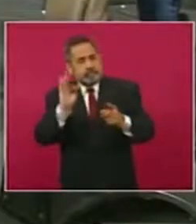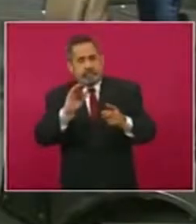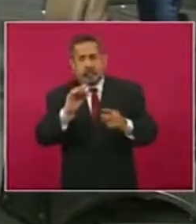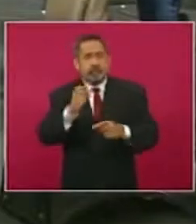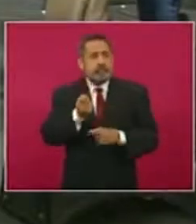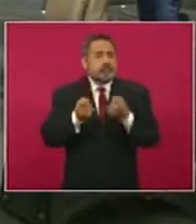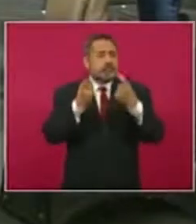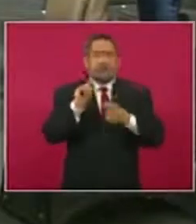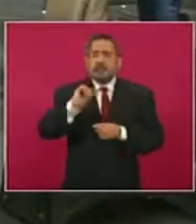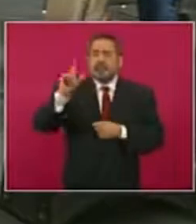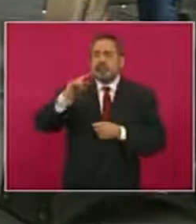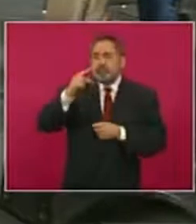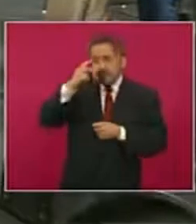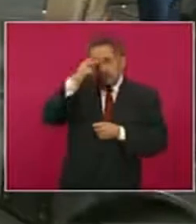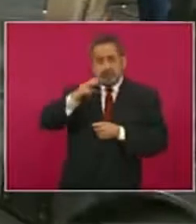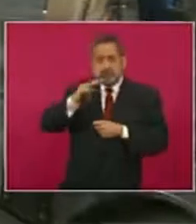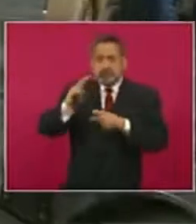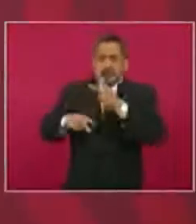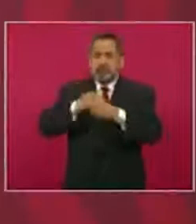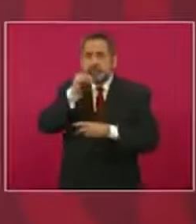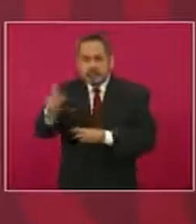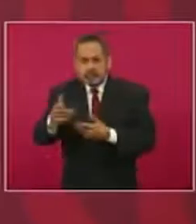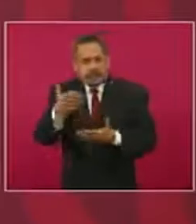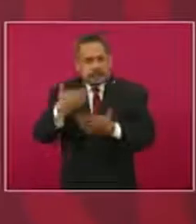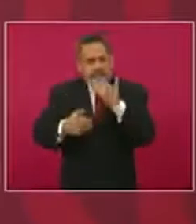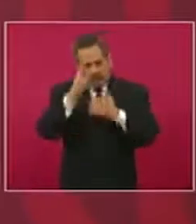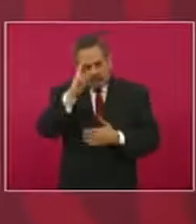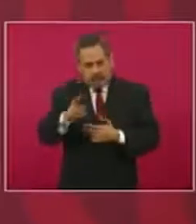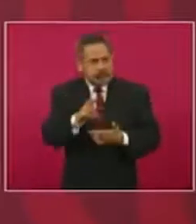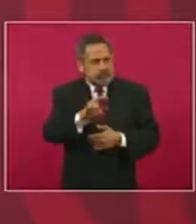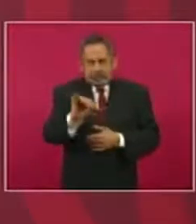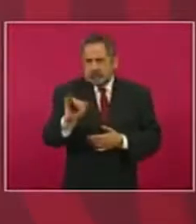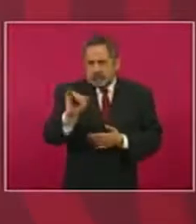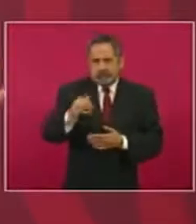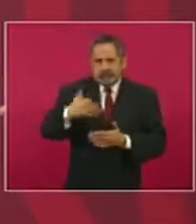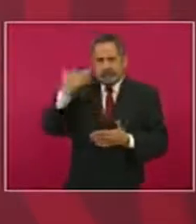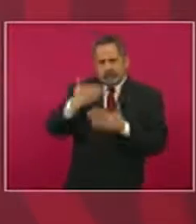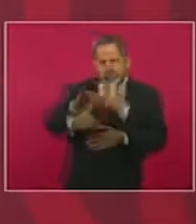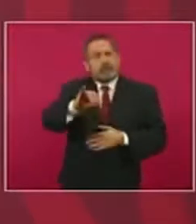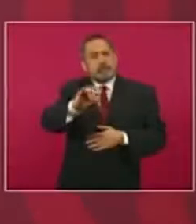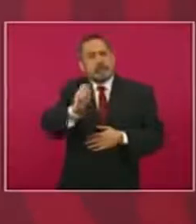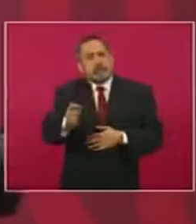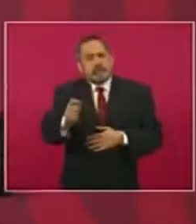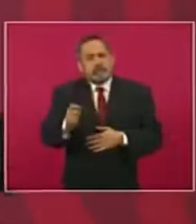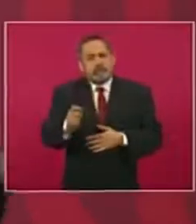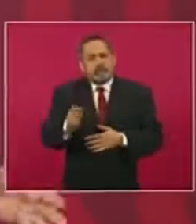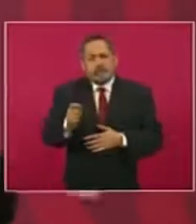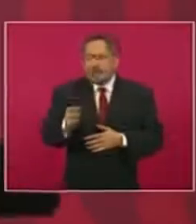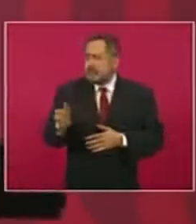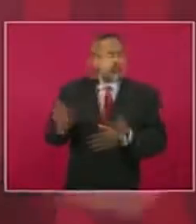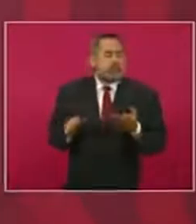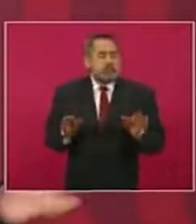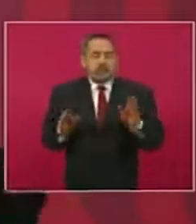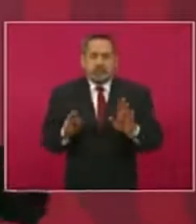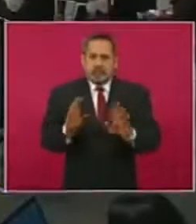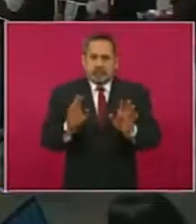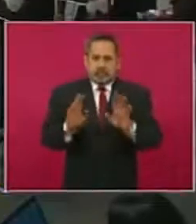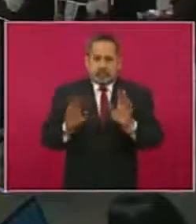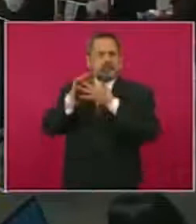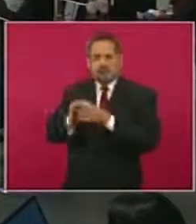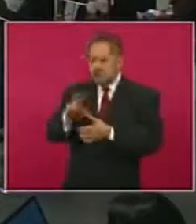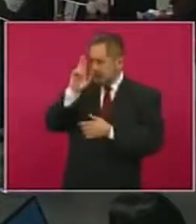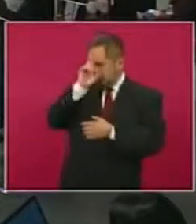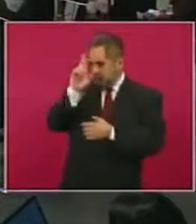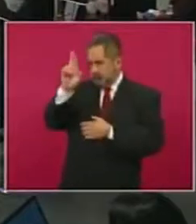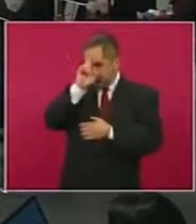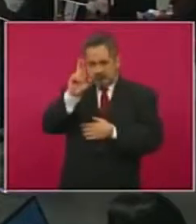ningún funcionario mexicano a la toma y protesta de este sí, presidente. Sí, porque nosotros no podemos hacer a un lado nuestra